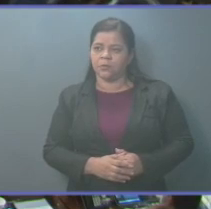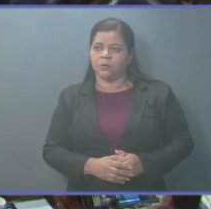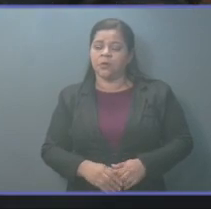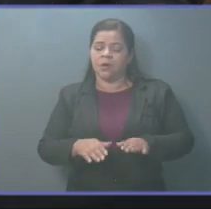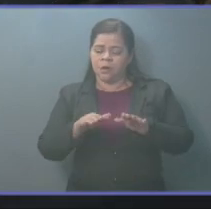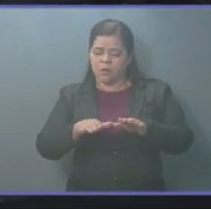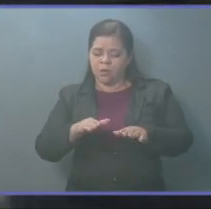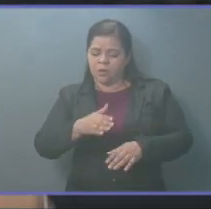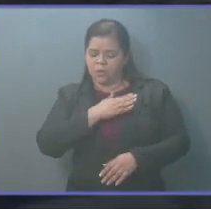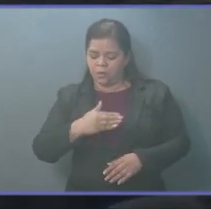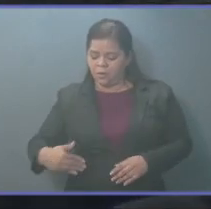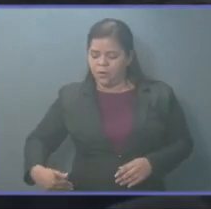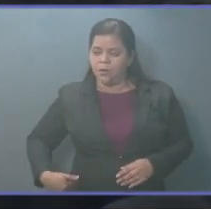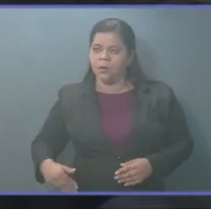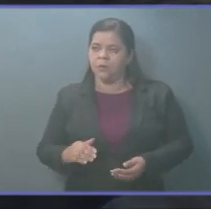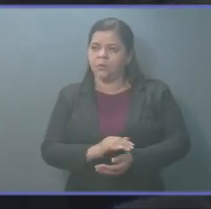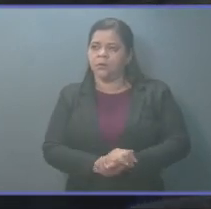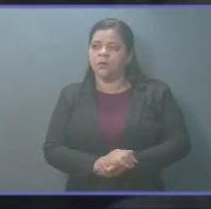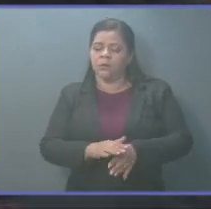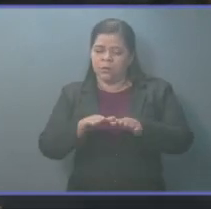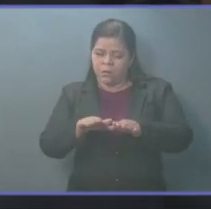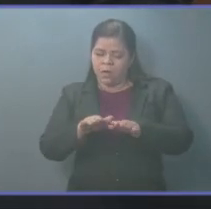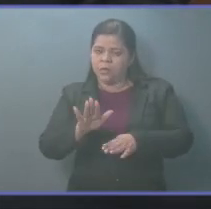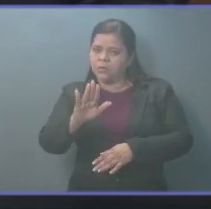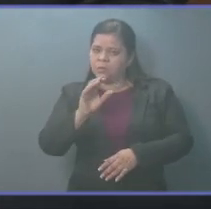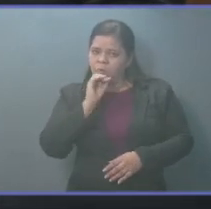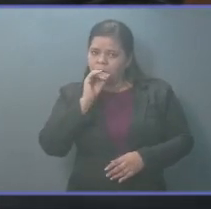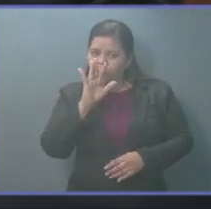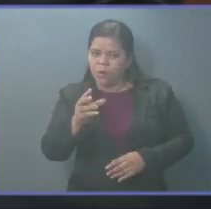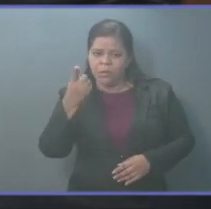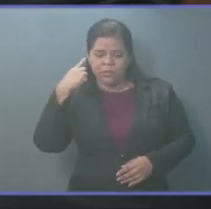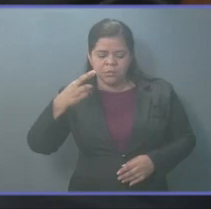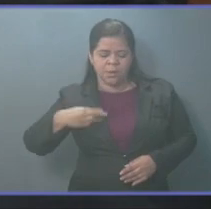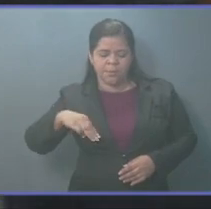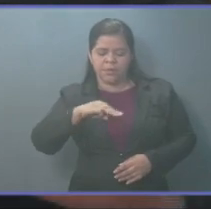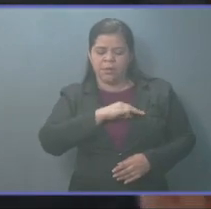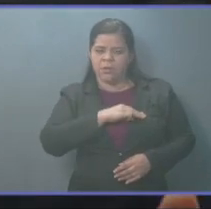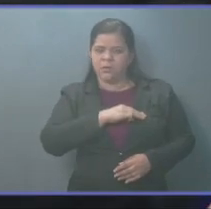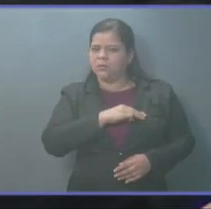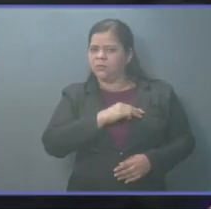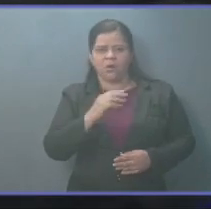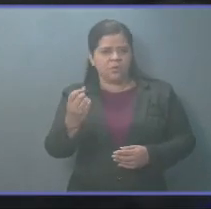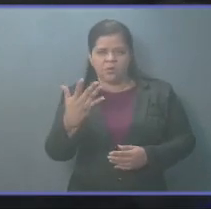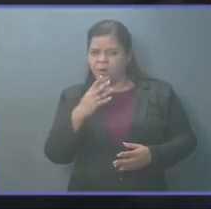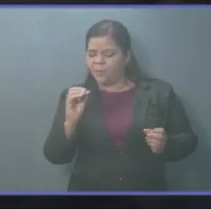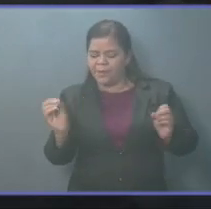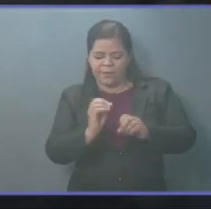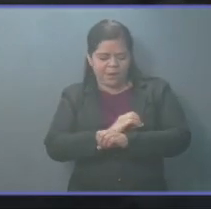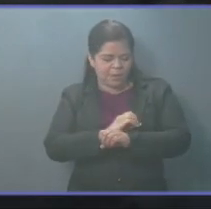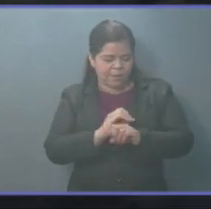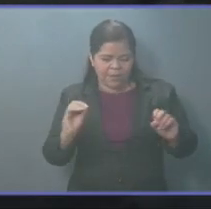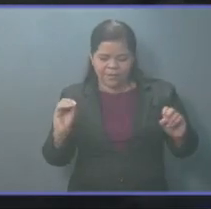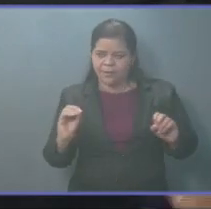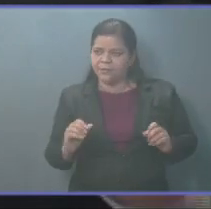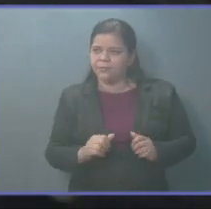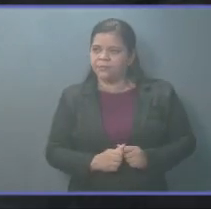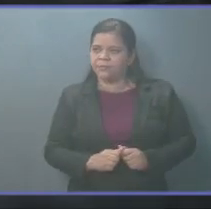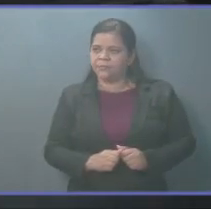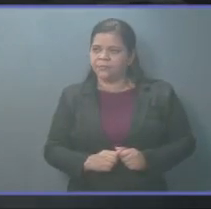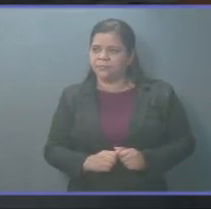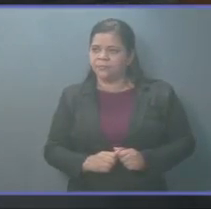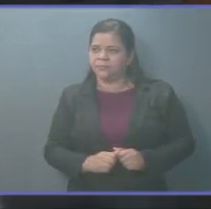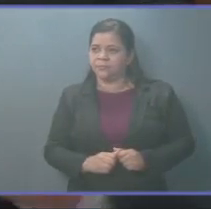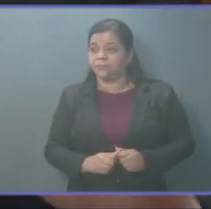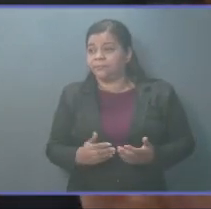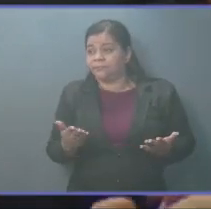Muchas gracias, señor presidente, y gracias por su respuesta, señor ministro. No me dijo absolutamente nada.